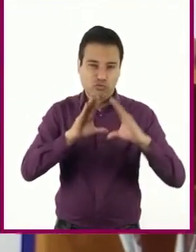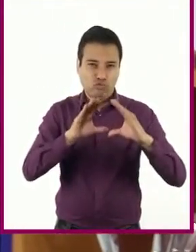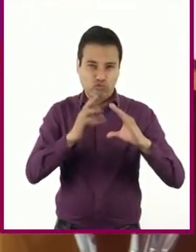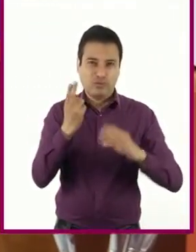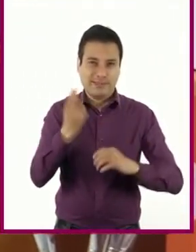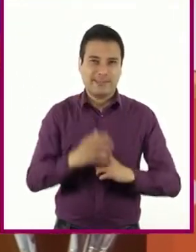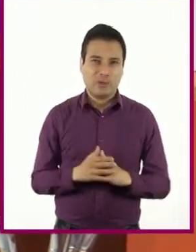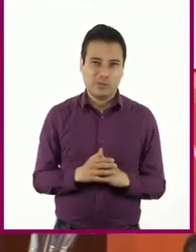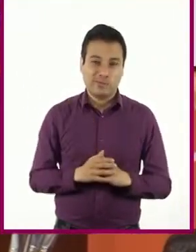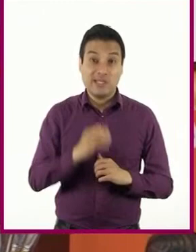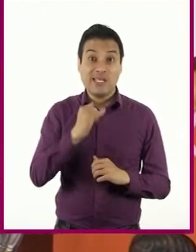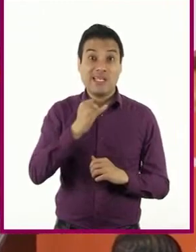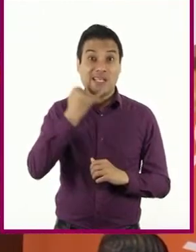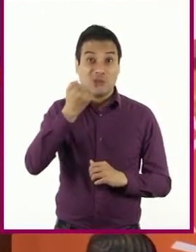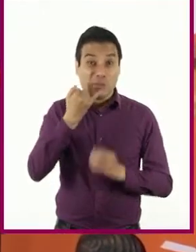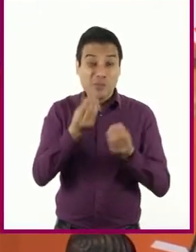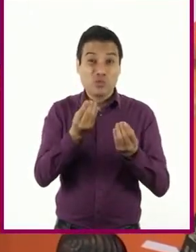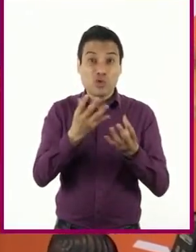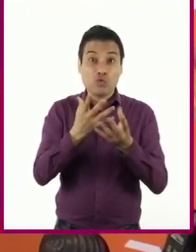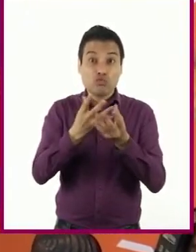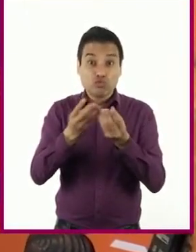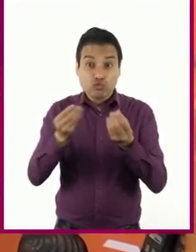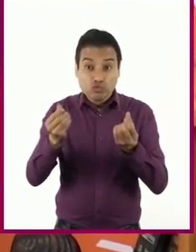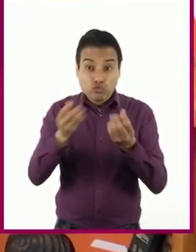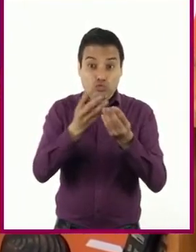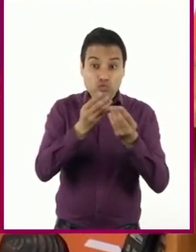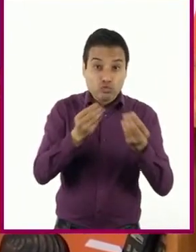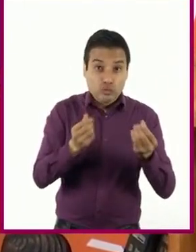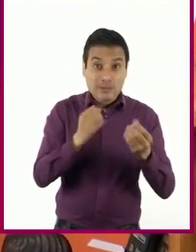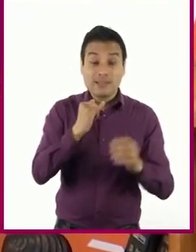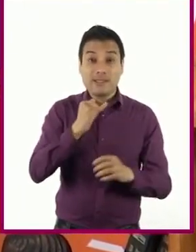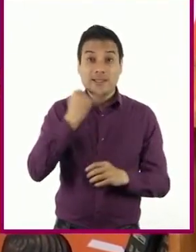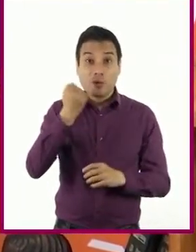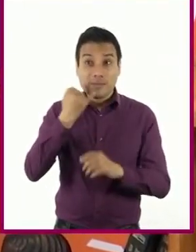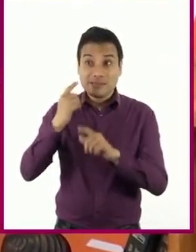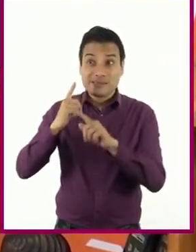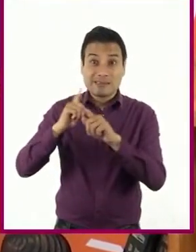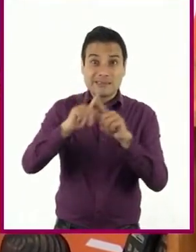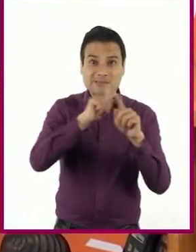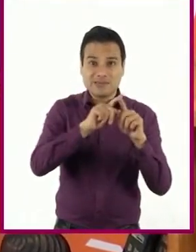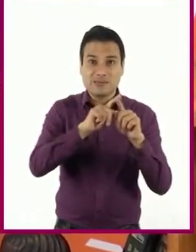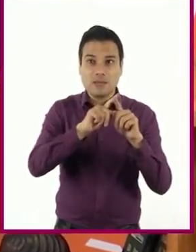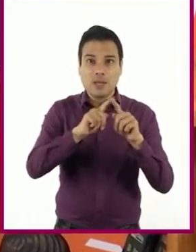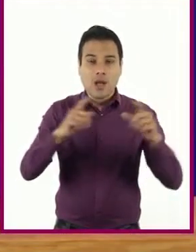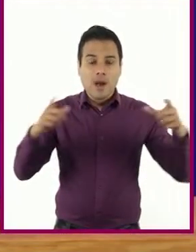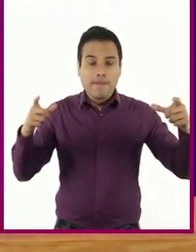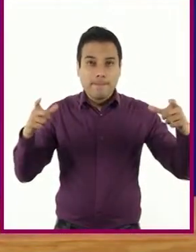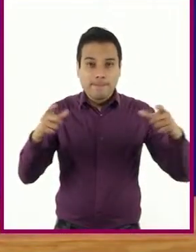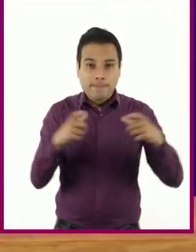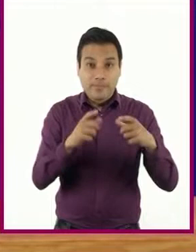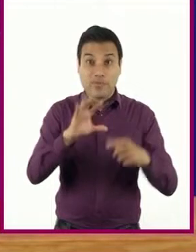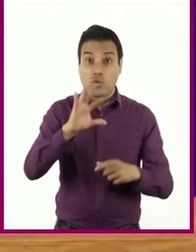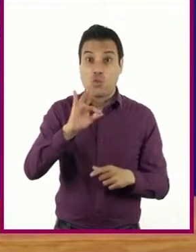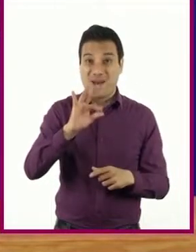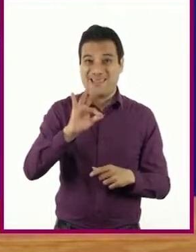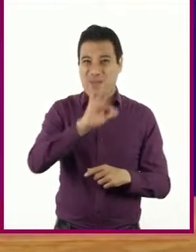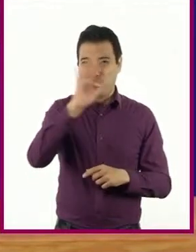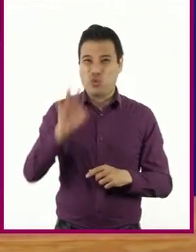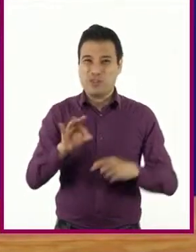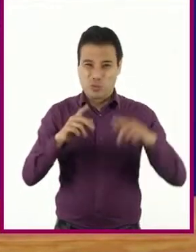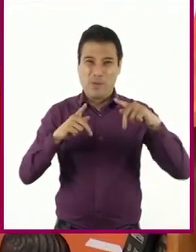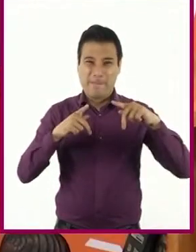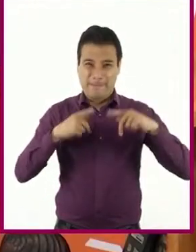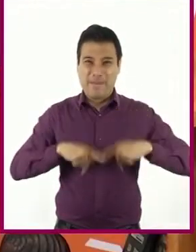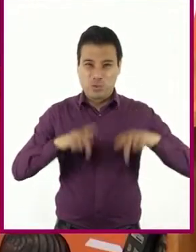que numerosas lenguas desaparecen, la diversidad lingüística está cada vez más amenazada. El 40% de los habitantes del